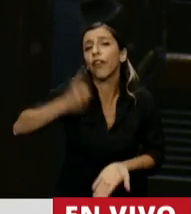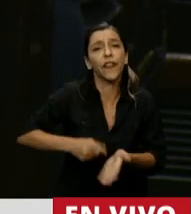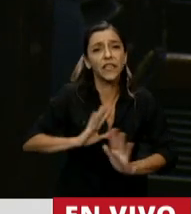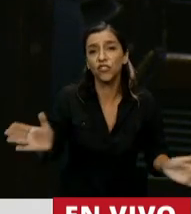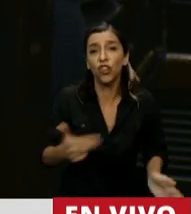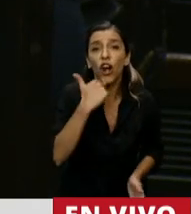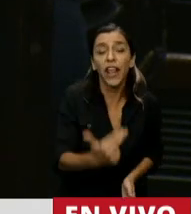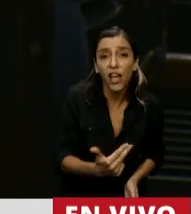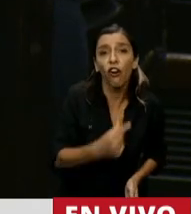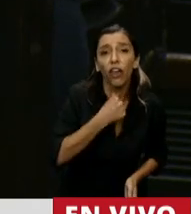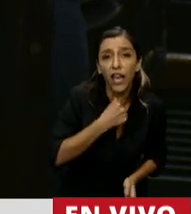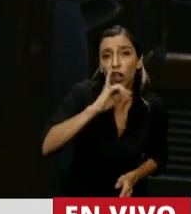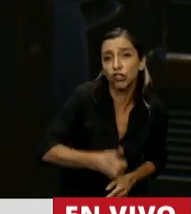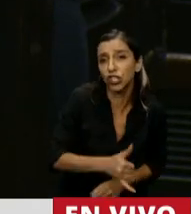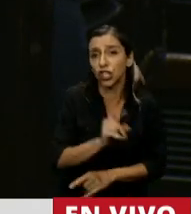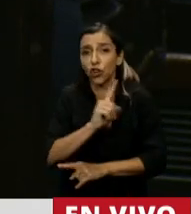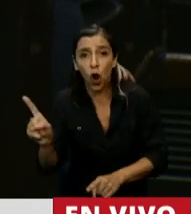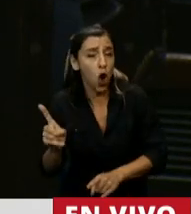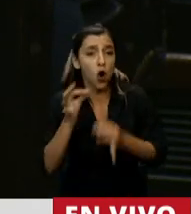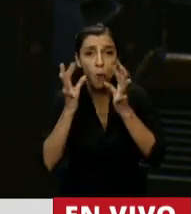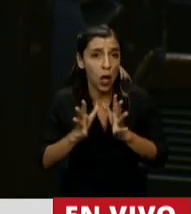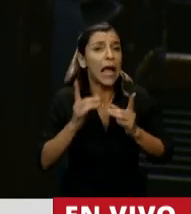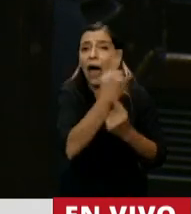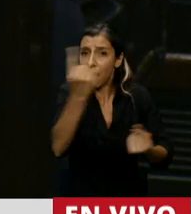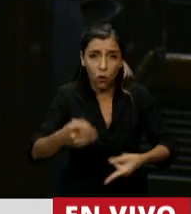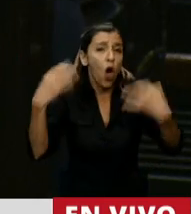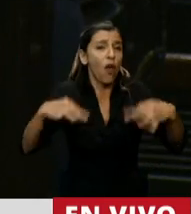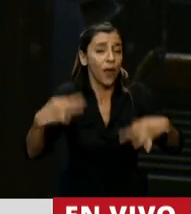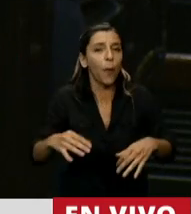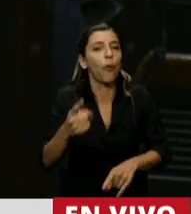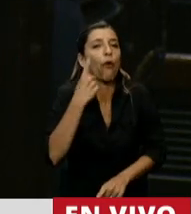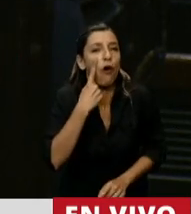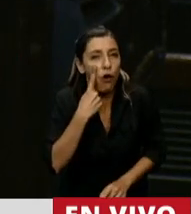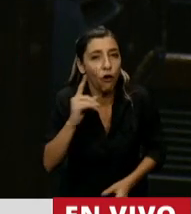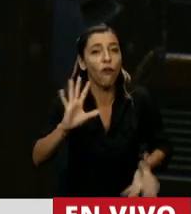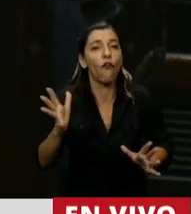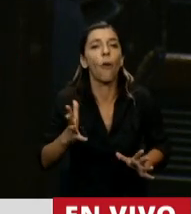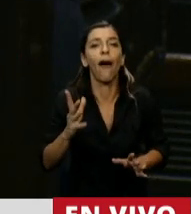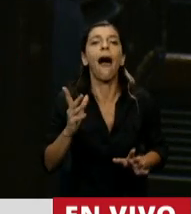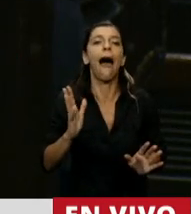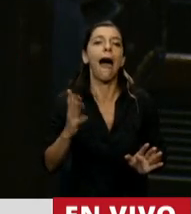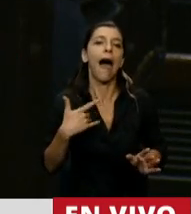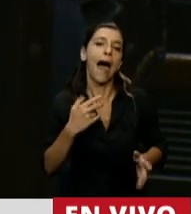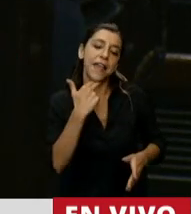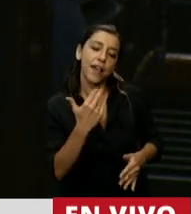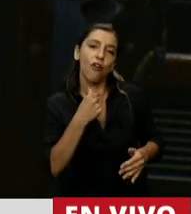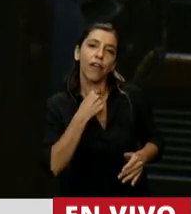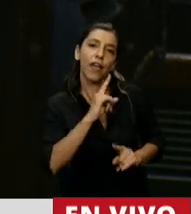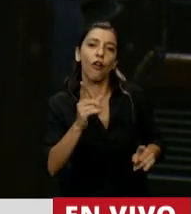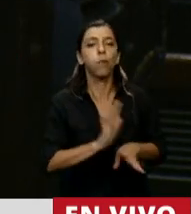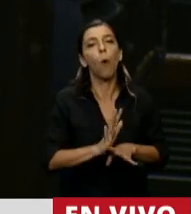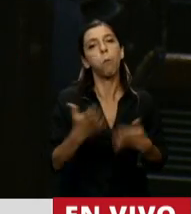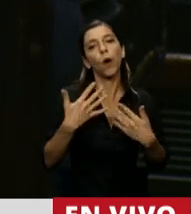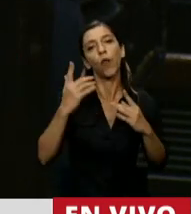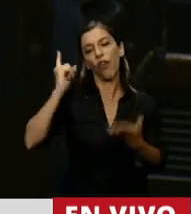cuándo tenerlos. Pero no creo que eso nos dé derecho a elegir qué vida continúa según su desarrollo y cuál